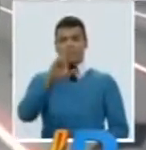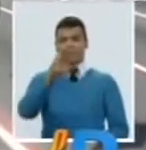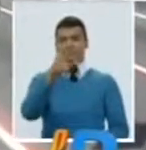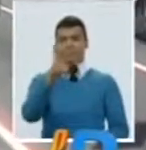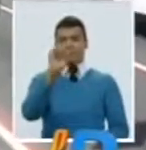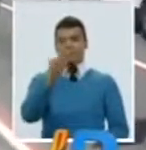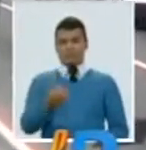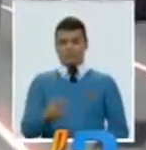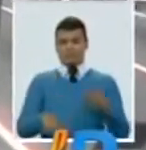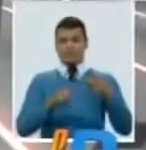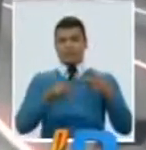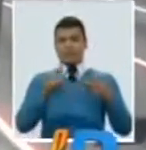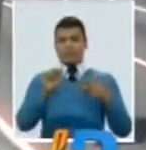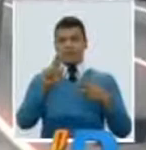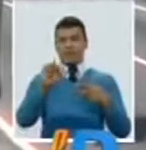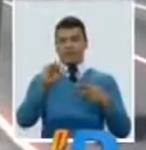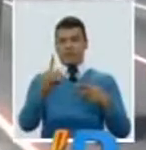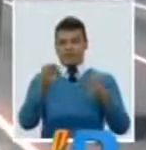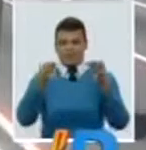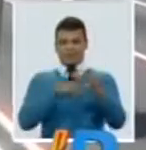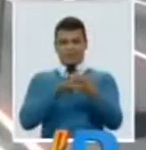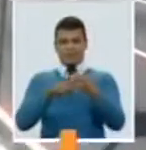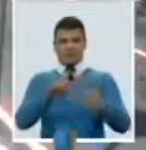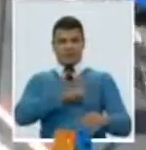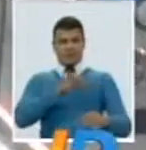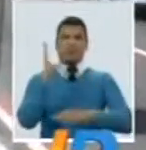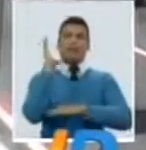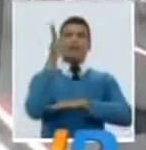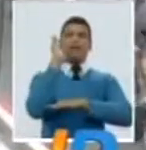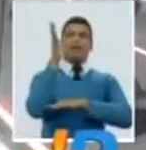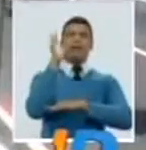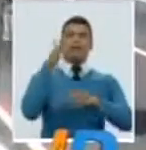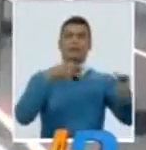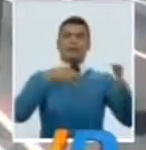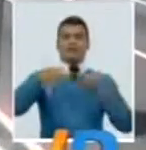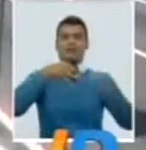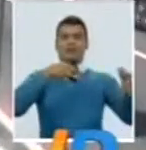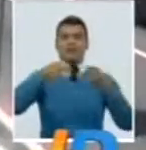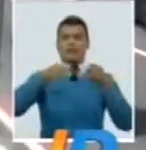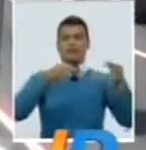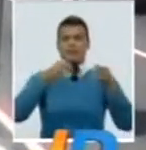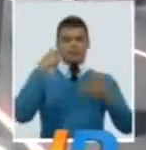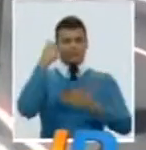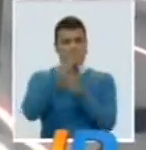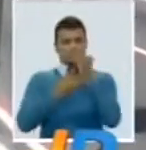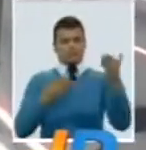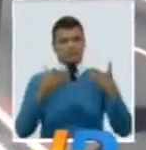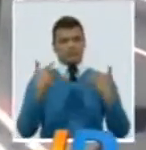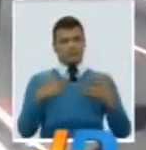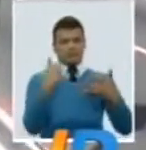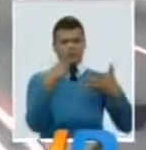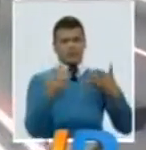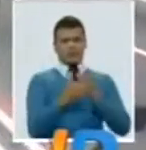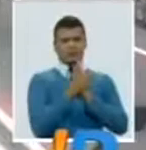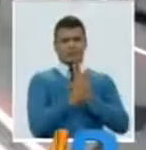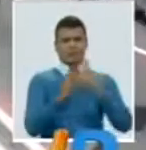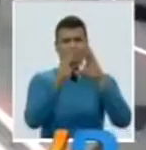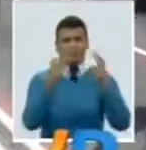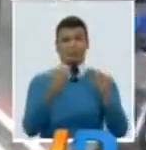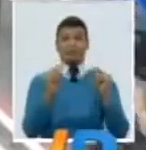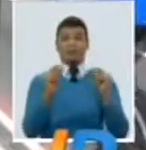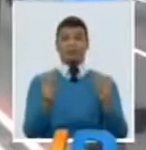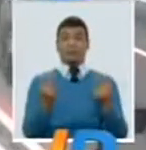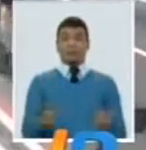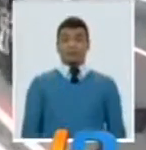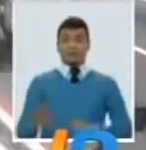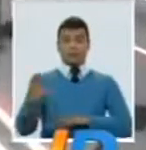Deportivo Cali, Farid Camilo Mondragón, estuvieron en conferencia de prensa. Ambos analizaron la característica y sobre todo la rapidez de Japón, el